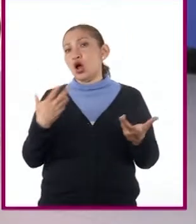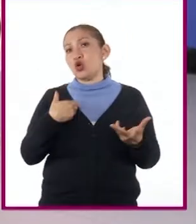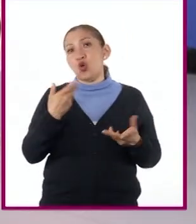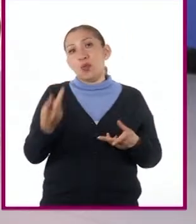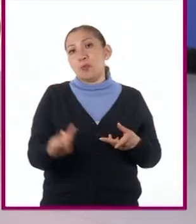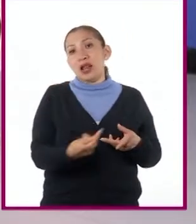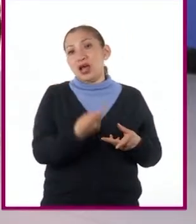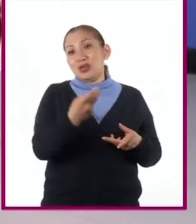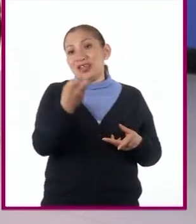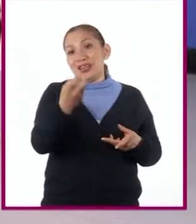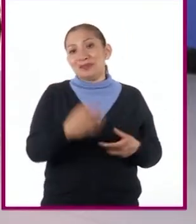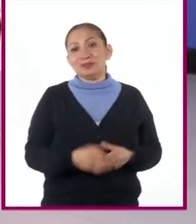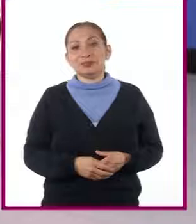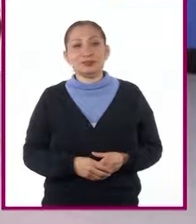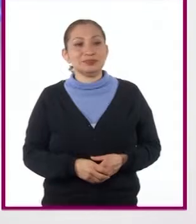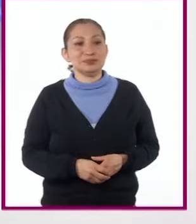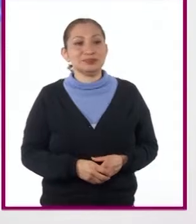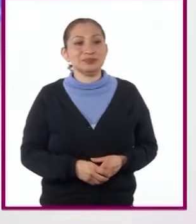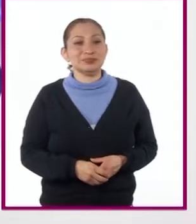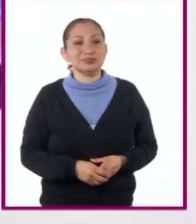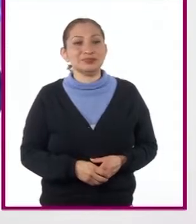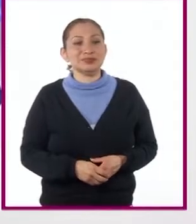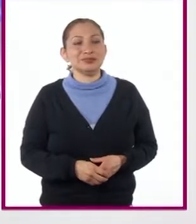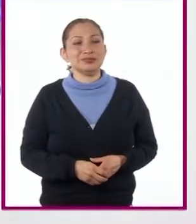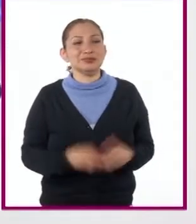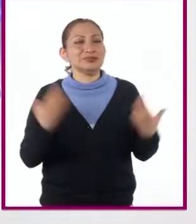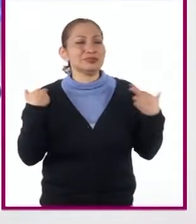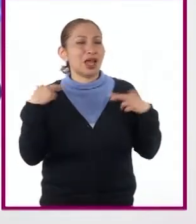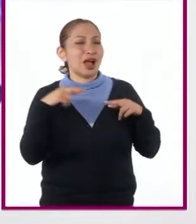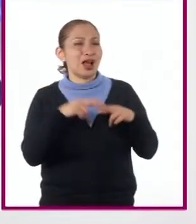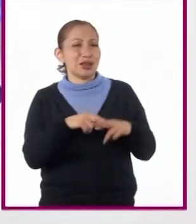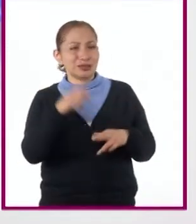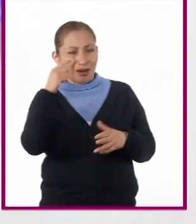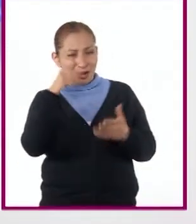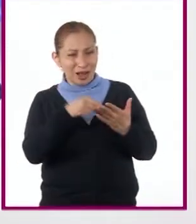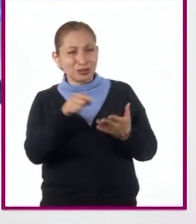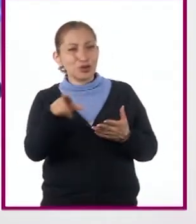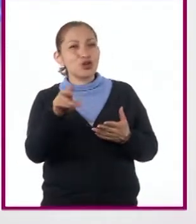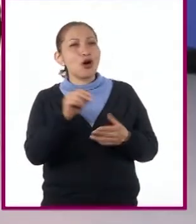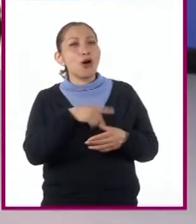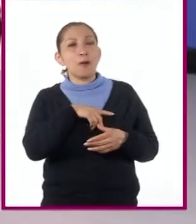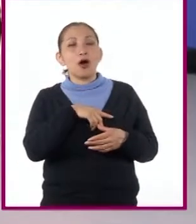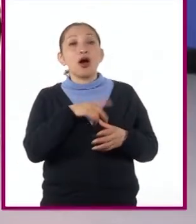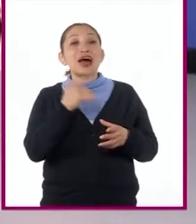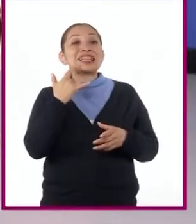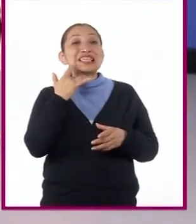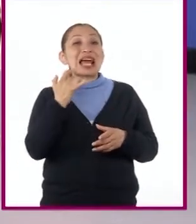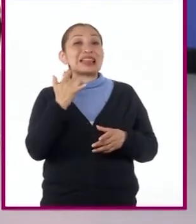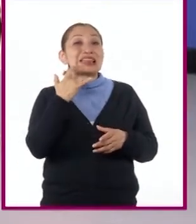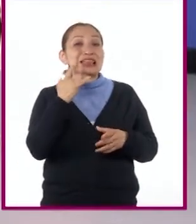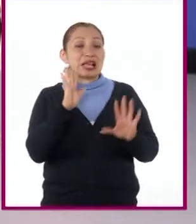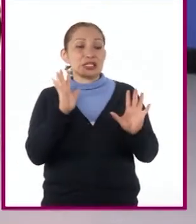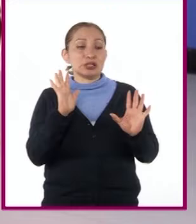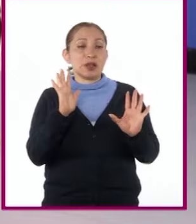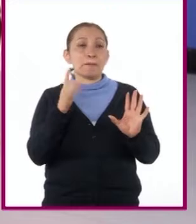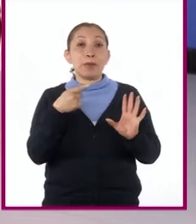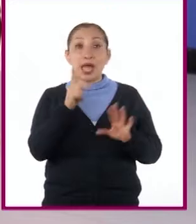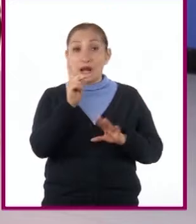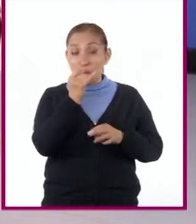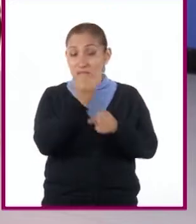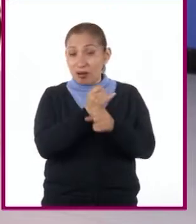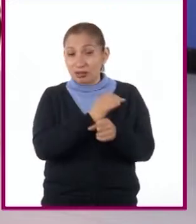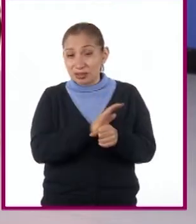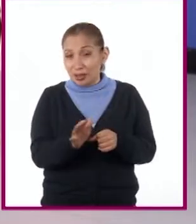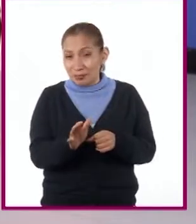hubiera hecho esa pregunta. Profesor, creo que tratas de no contaminar, pero es